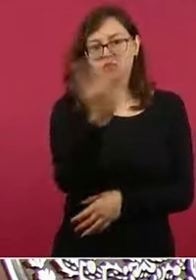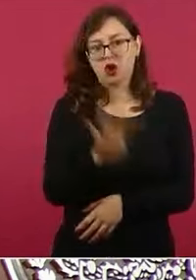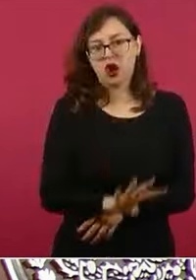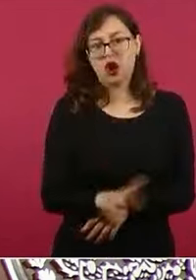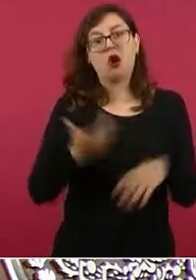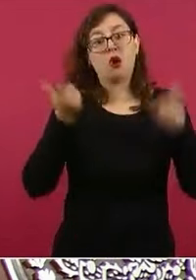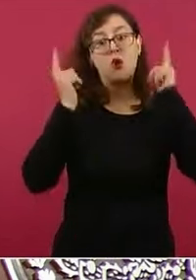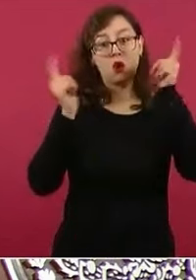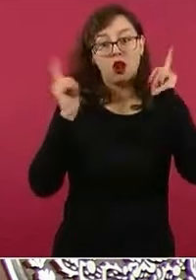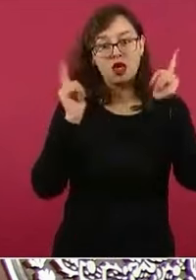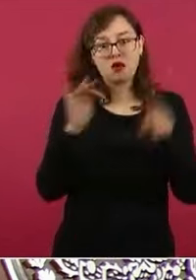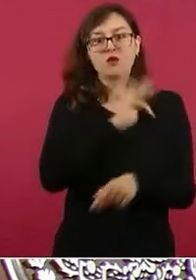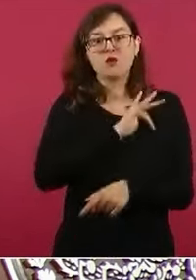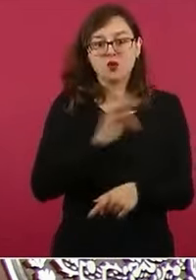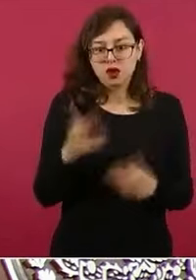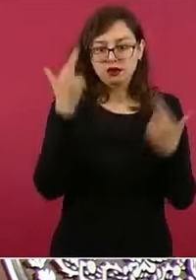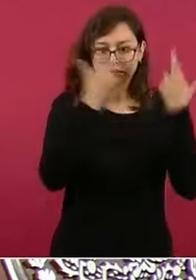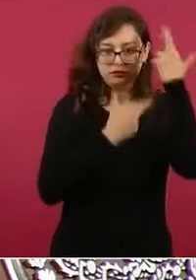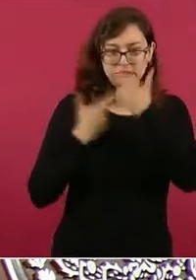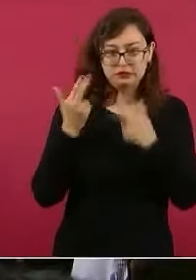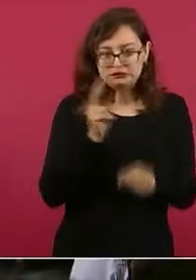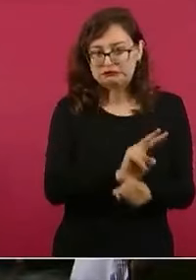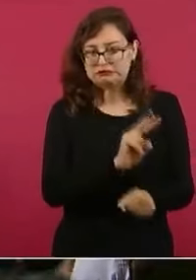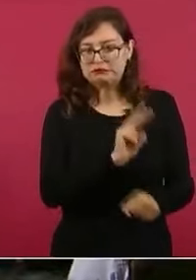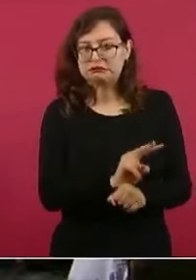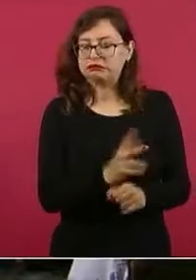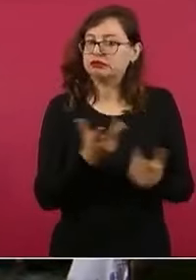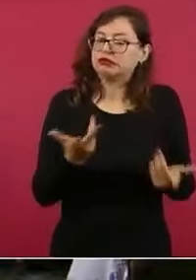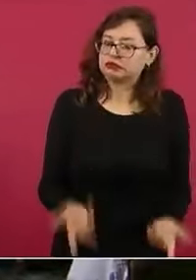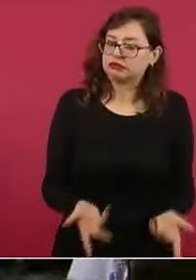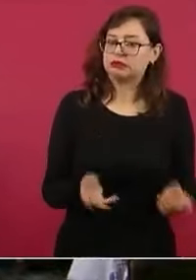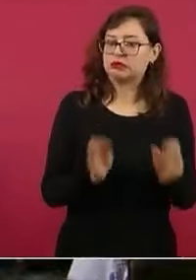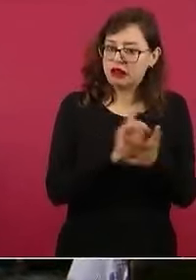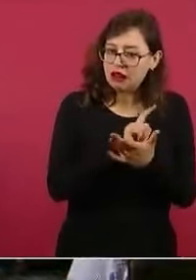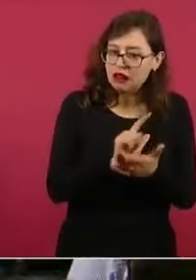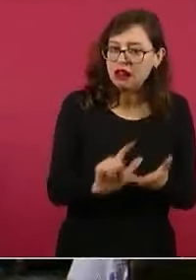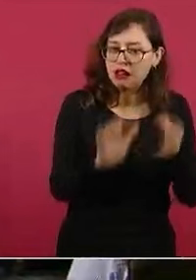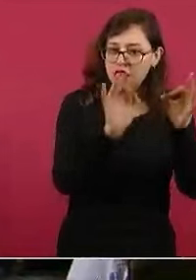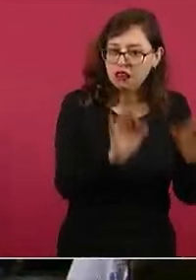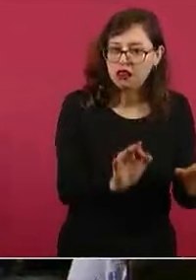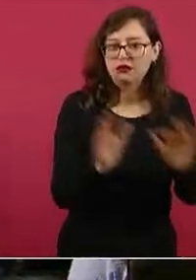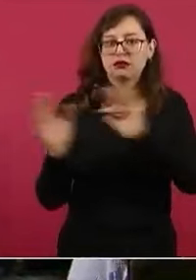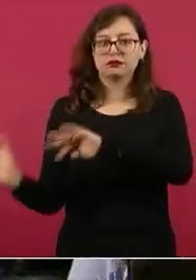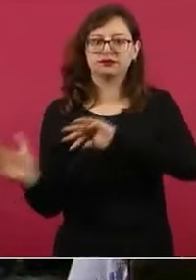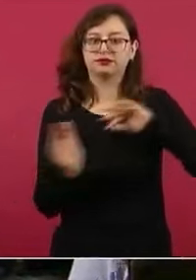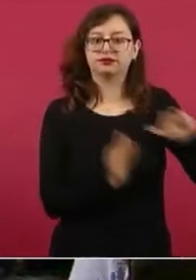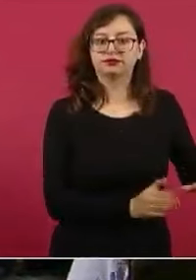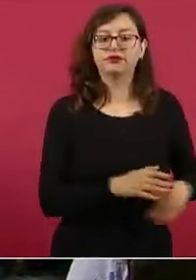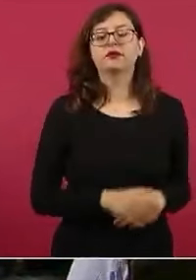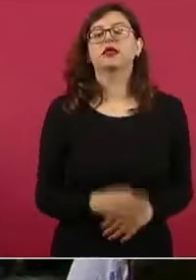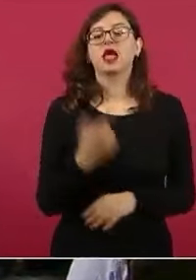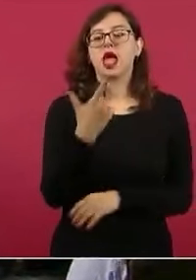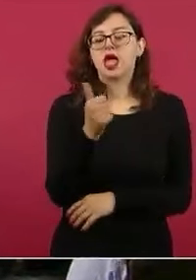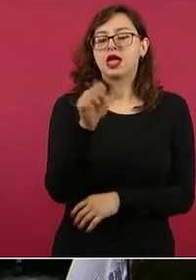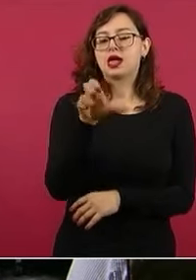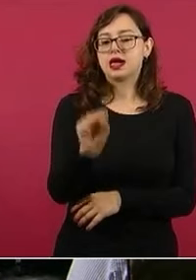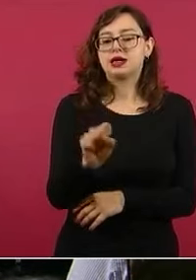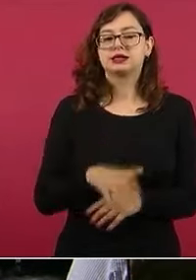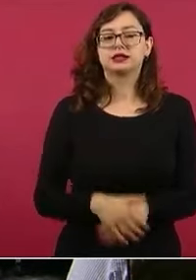a ese servicio que valoramos mucho los consumidores. Vamos a ver ahora el gas, el día 22 de junio,